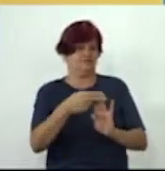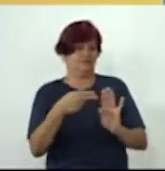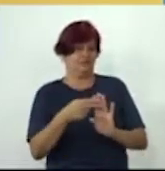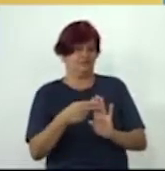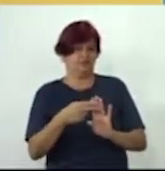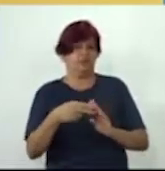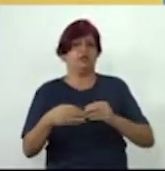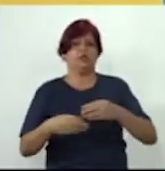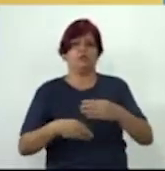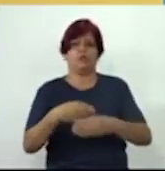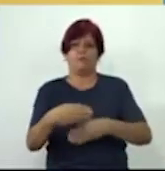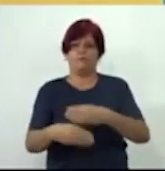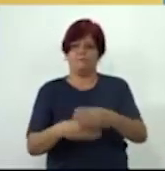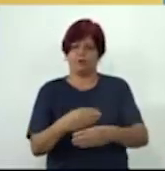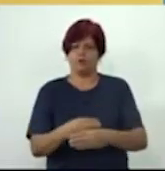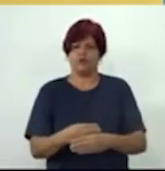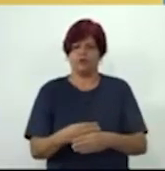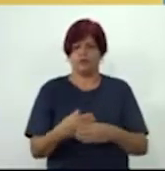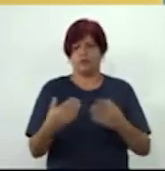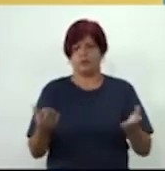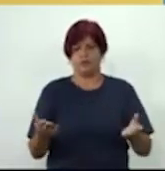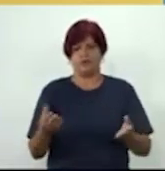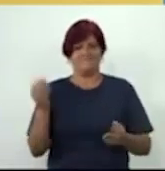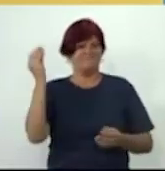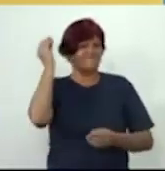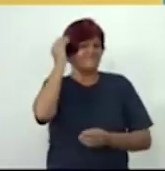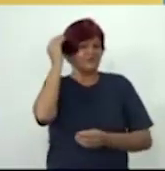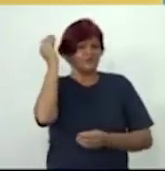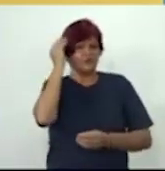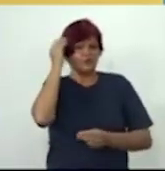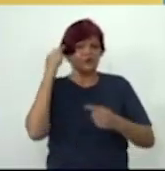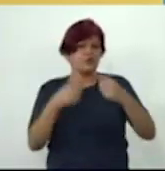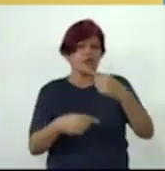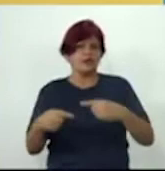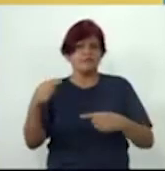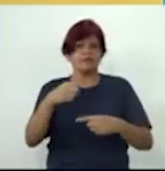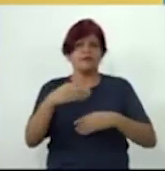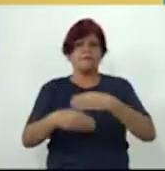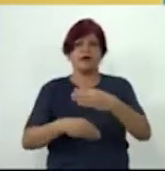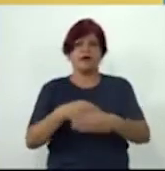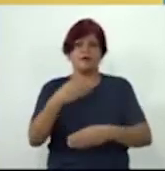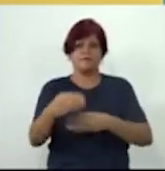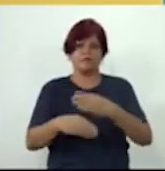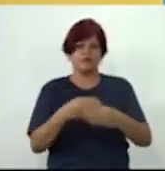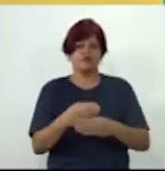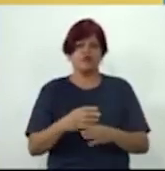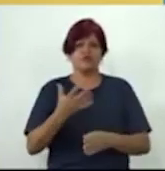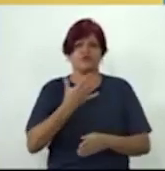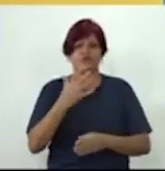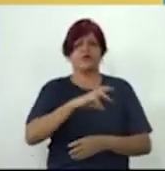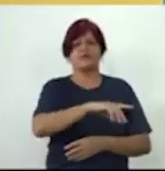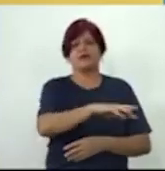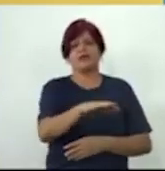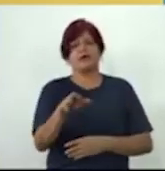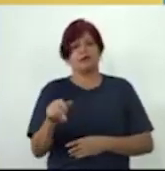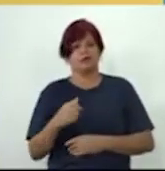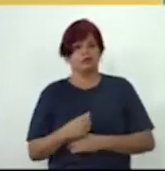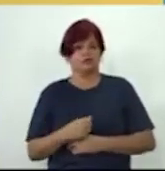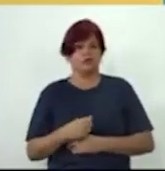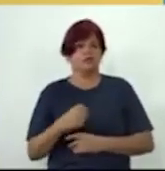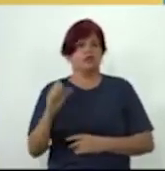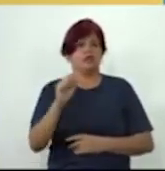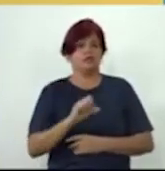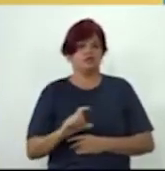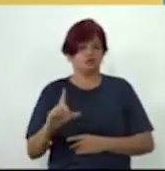lleva implícito el conocimiento de los principales procesos y fenómenos de la naturaleza y de la